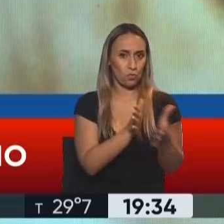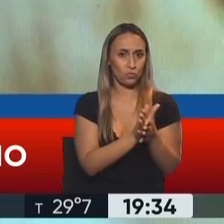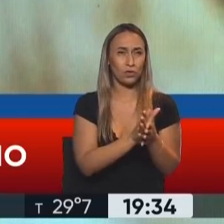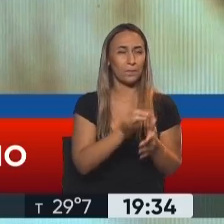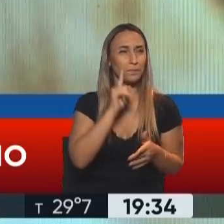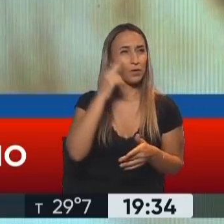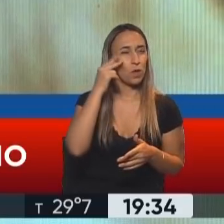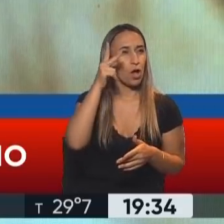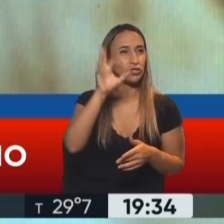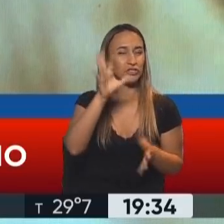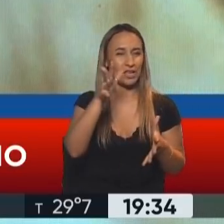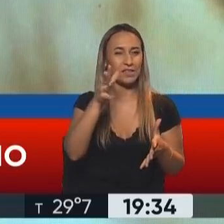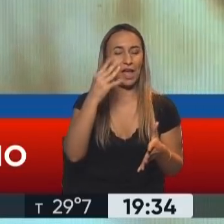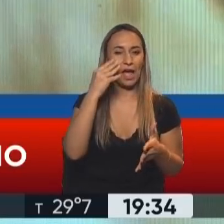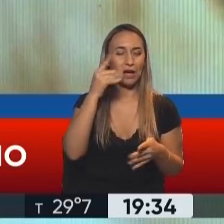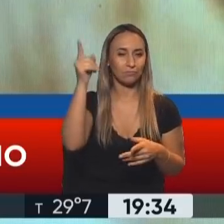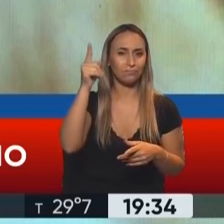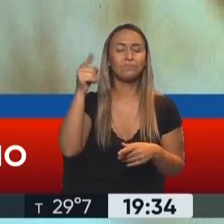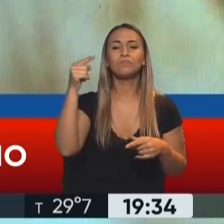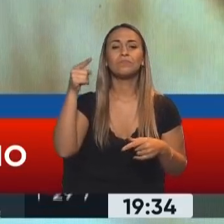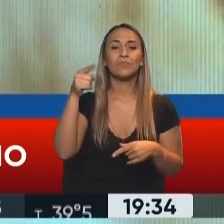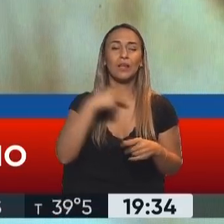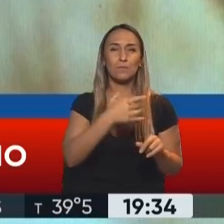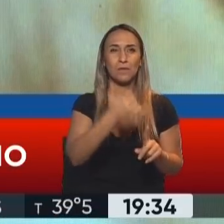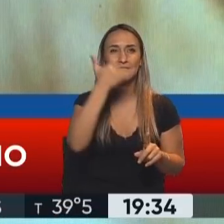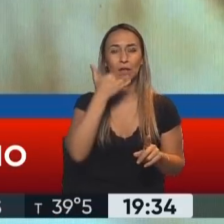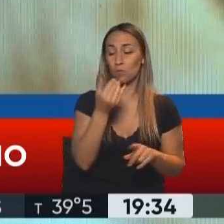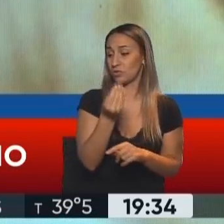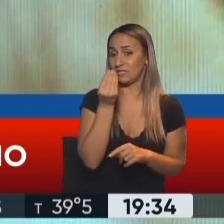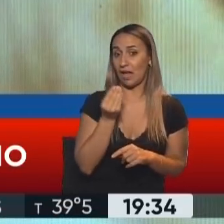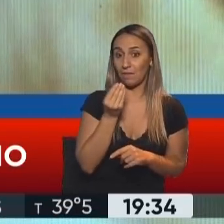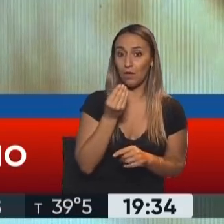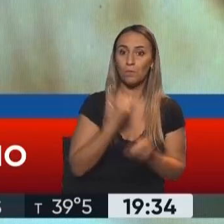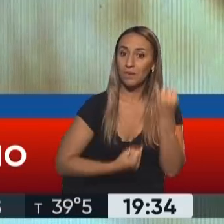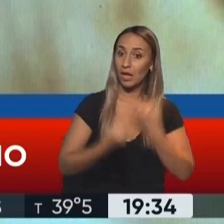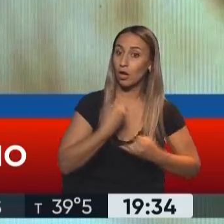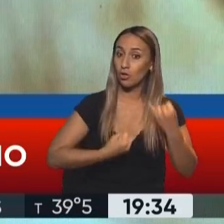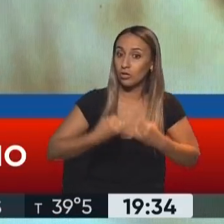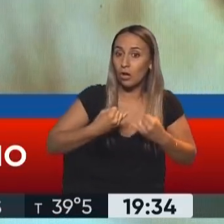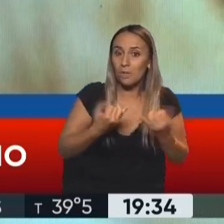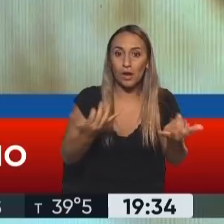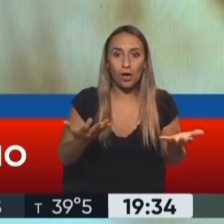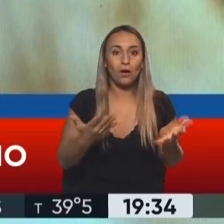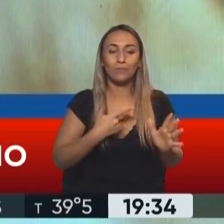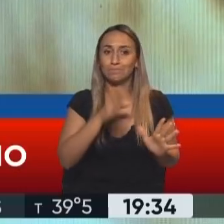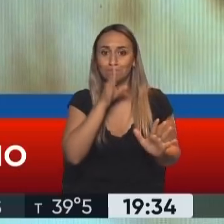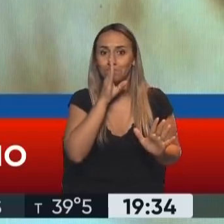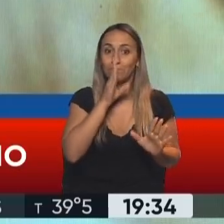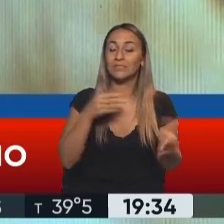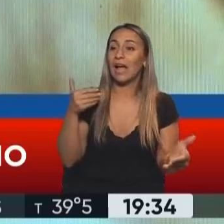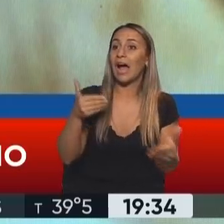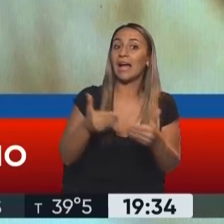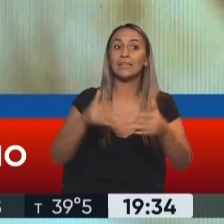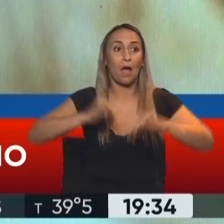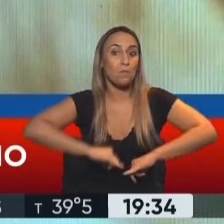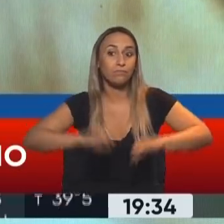años 80, y Griffith me llamó el sábado y me comentaba, me decía, pero no se puede decir nada hasta que no aparezca la prensa. Pero una